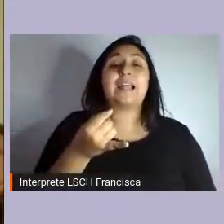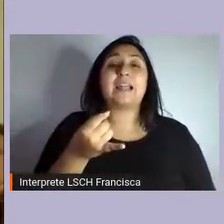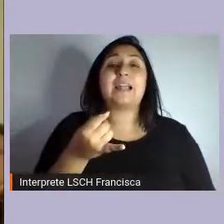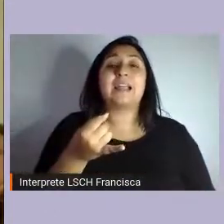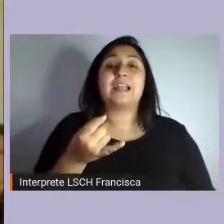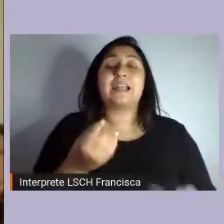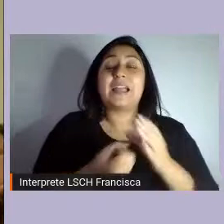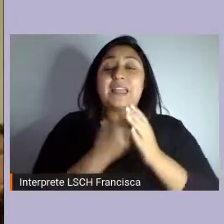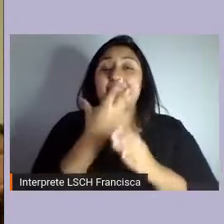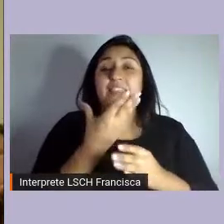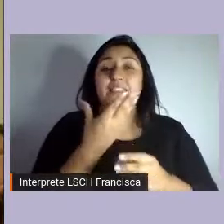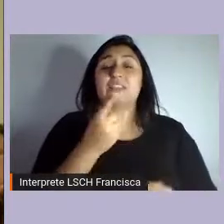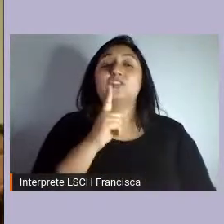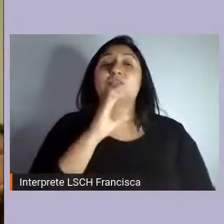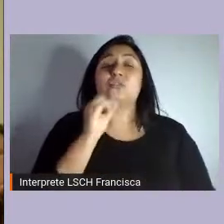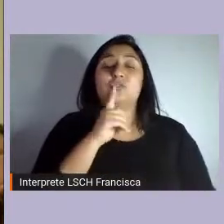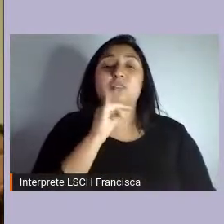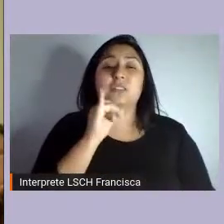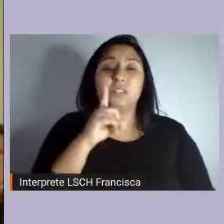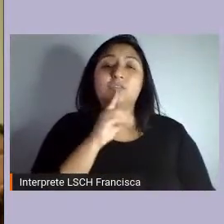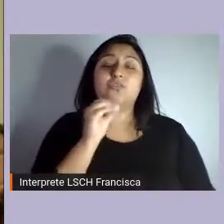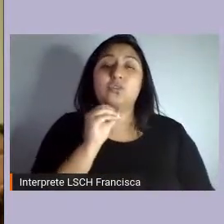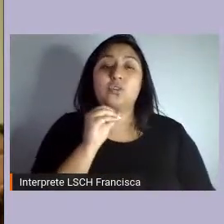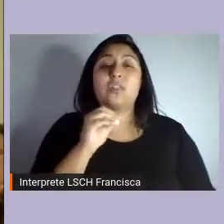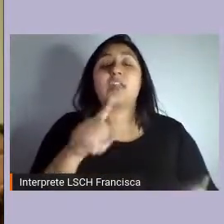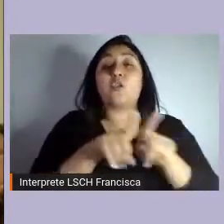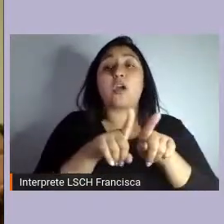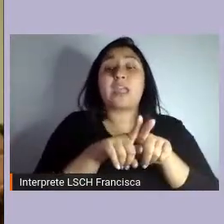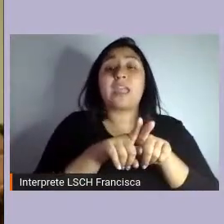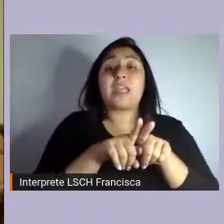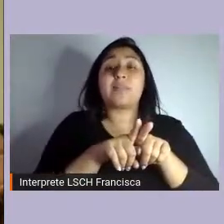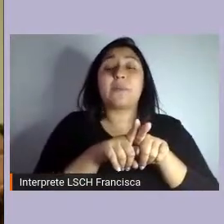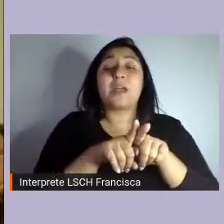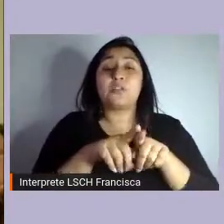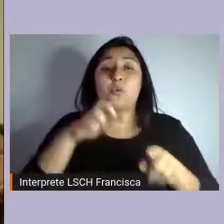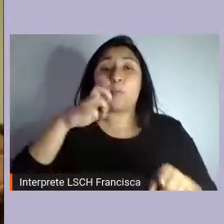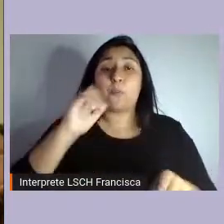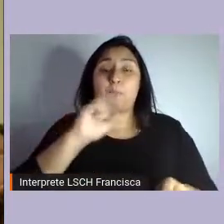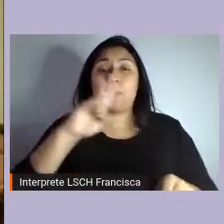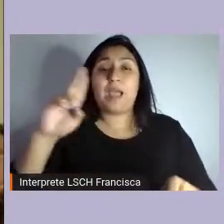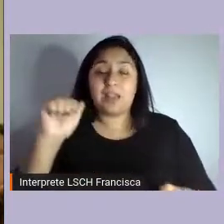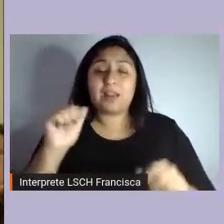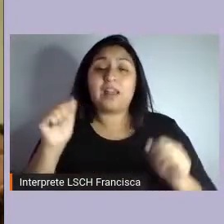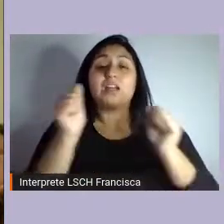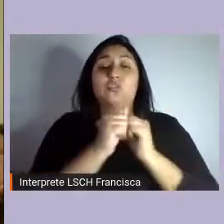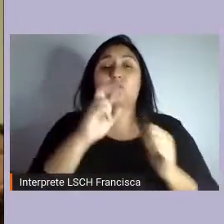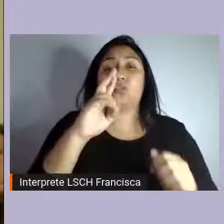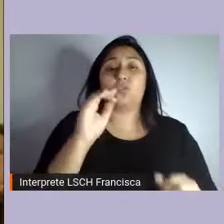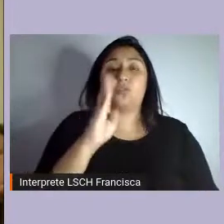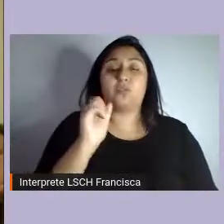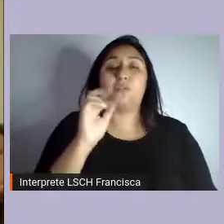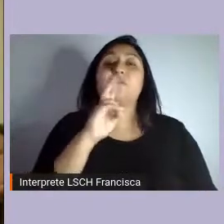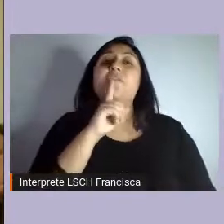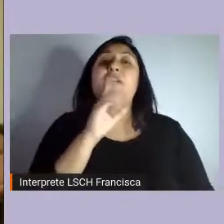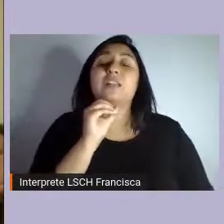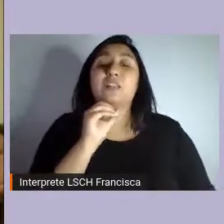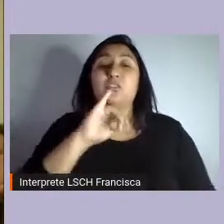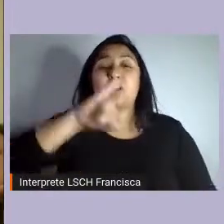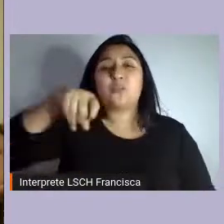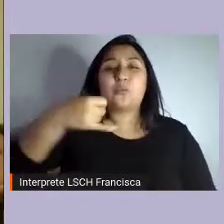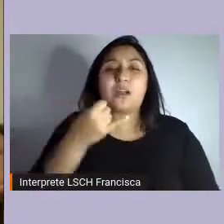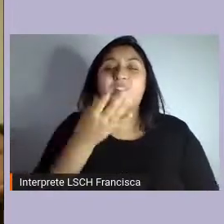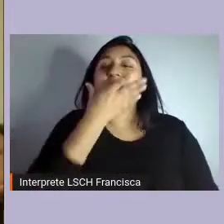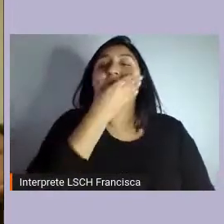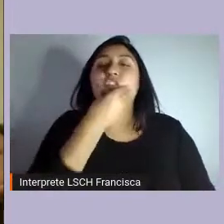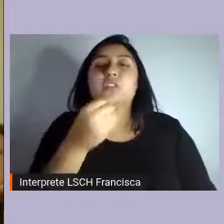Parra, ella con Roberto, que eran los más desordenados, dejan de embargar un jardín hermosísimo que tenía una amiga